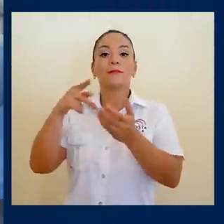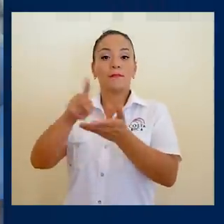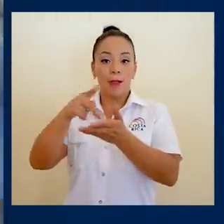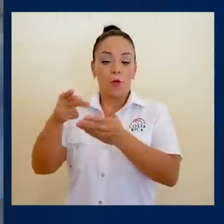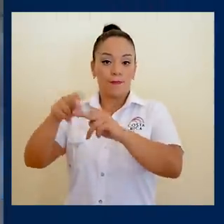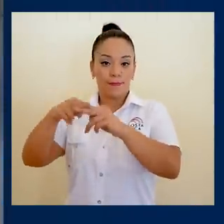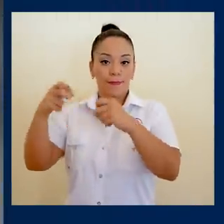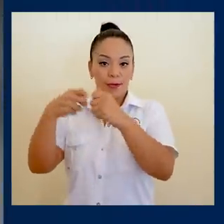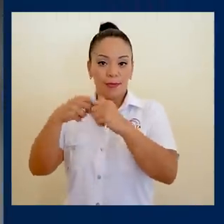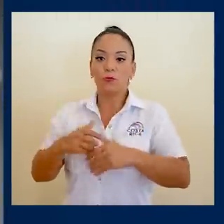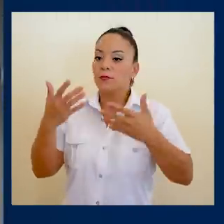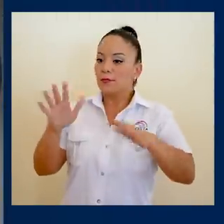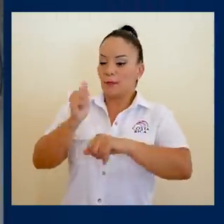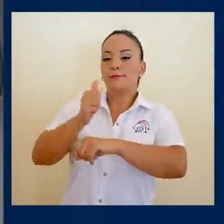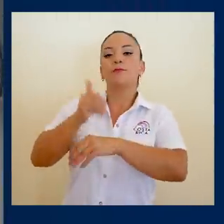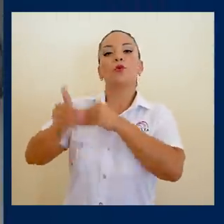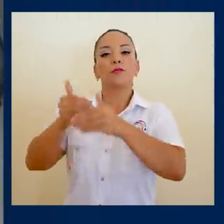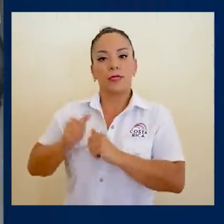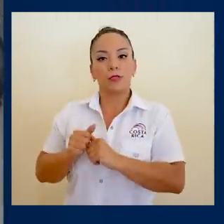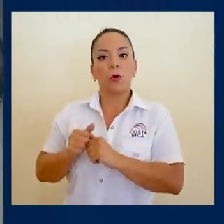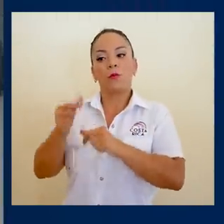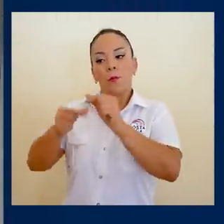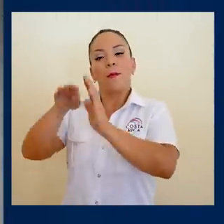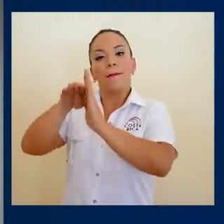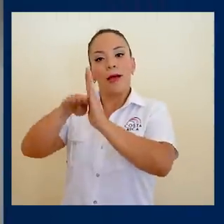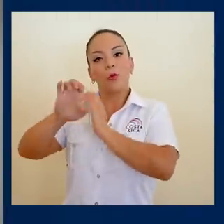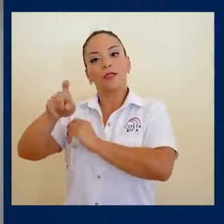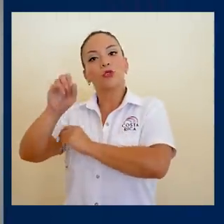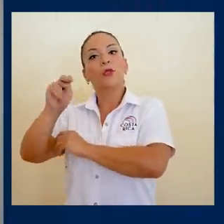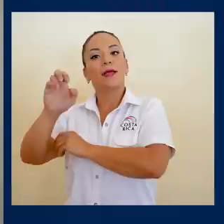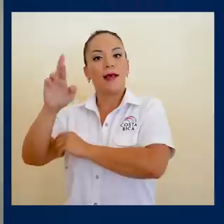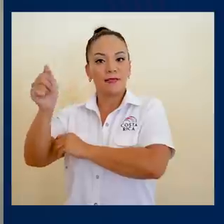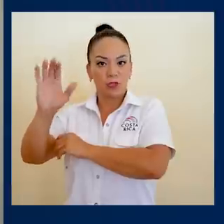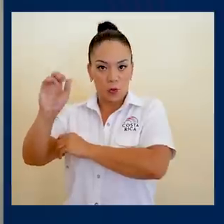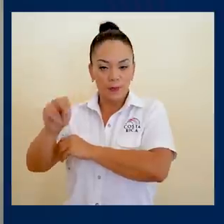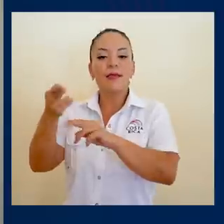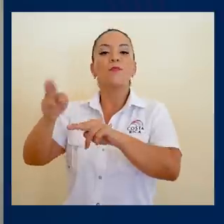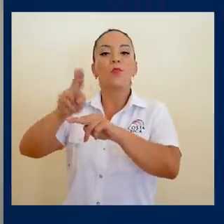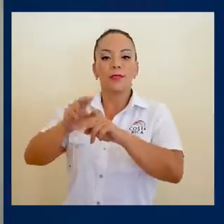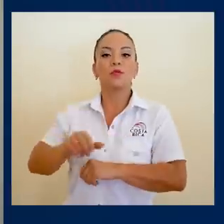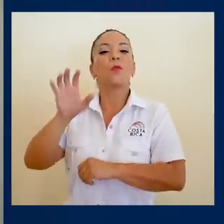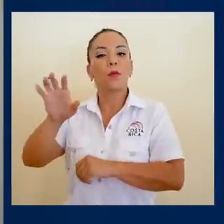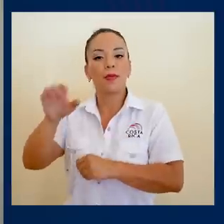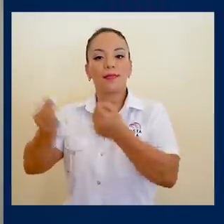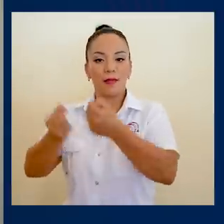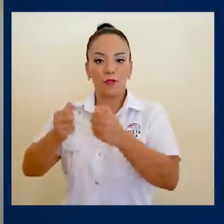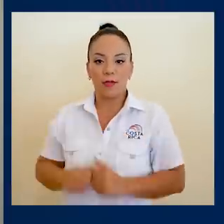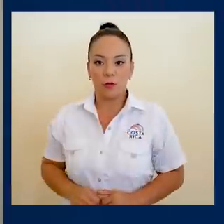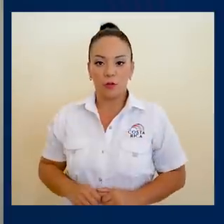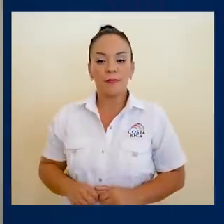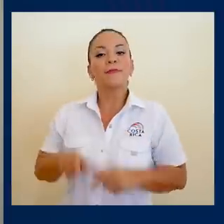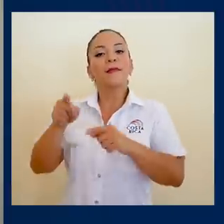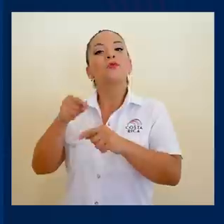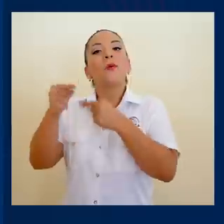un proceso en el cual iba a venir bajando la exoneración que tienen del impuesto a la propiedad de los vehículos. Eso